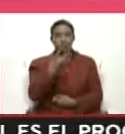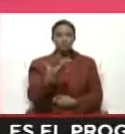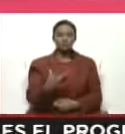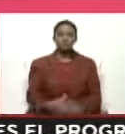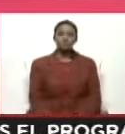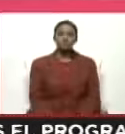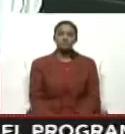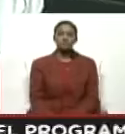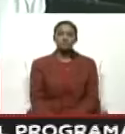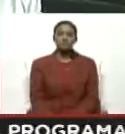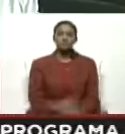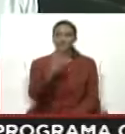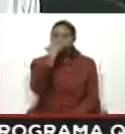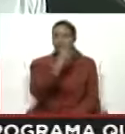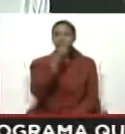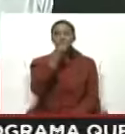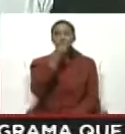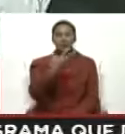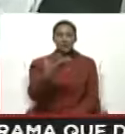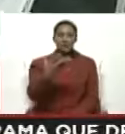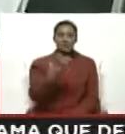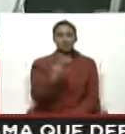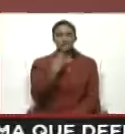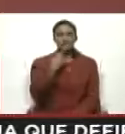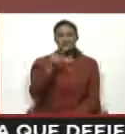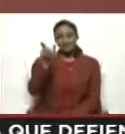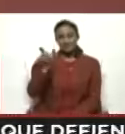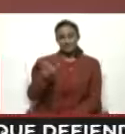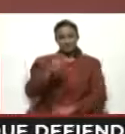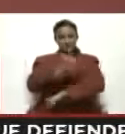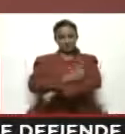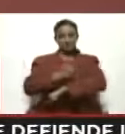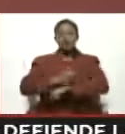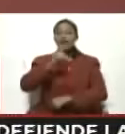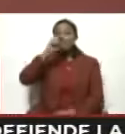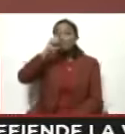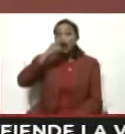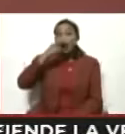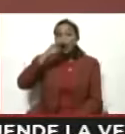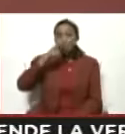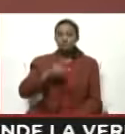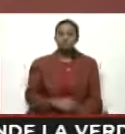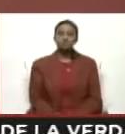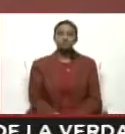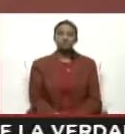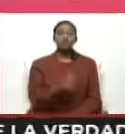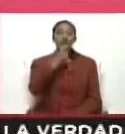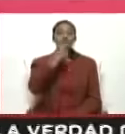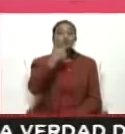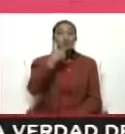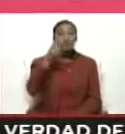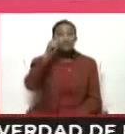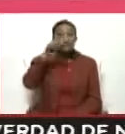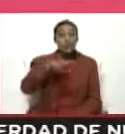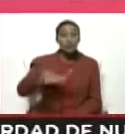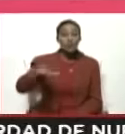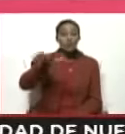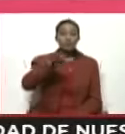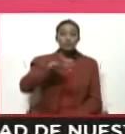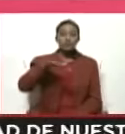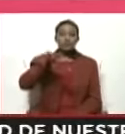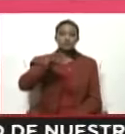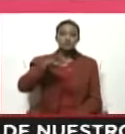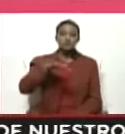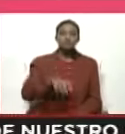Linda y bella. Dicen aún. Hermosa. De pueblo. De conciencia. De